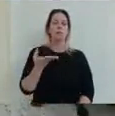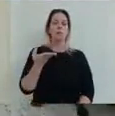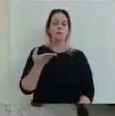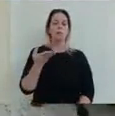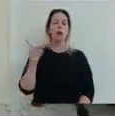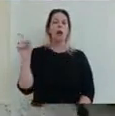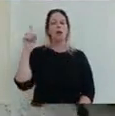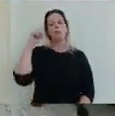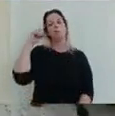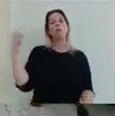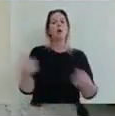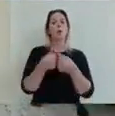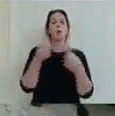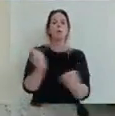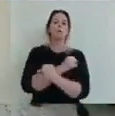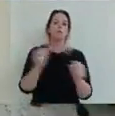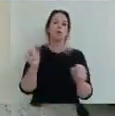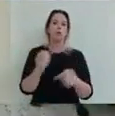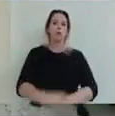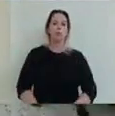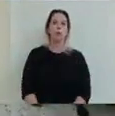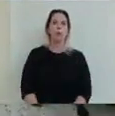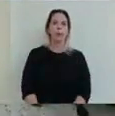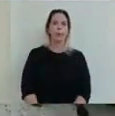Aprobado por unanimidad. No.